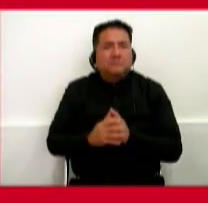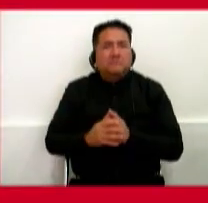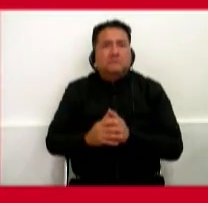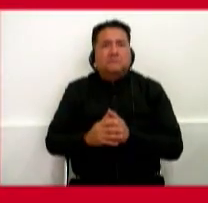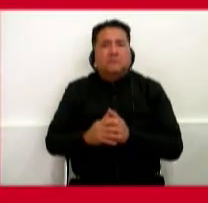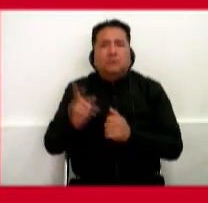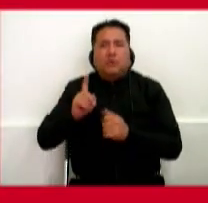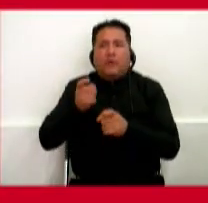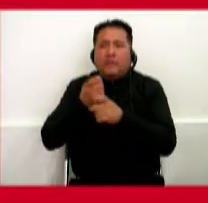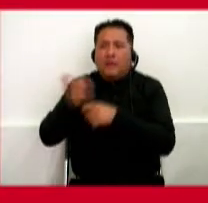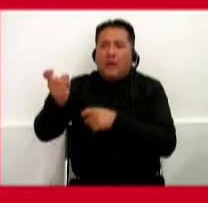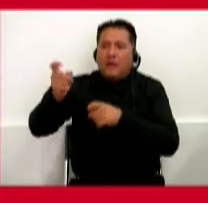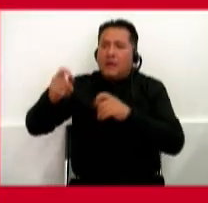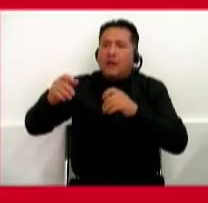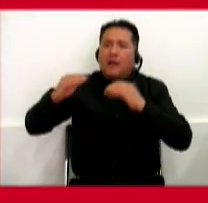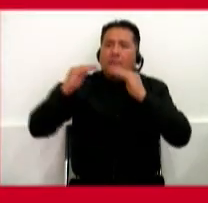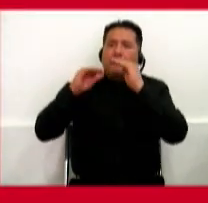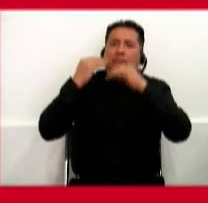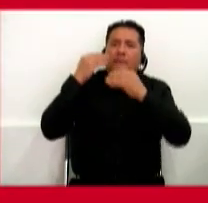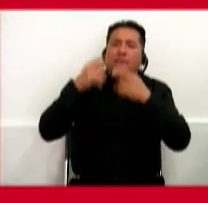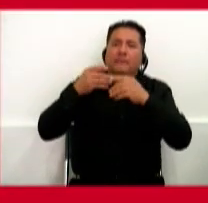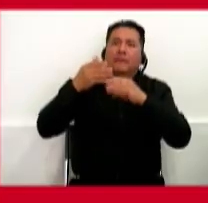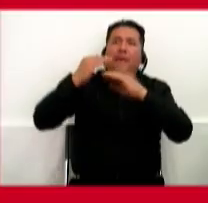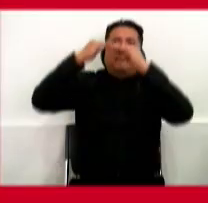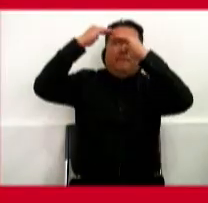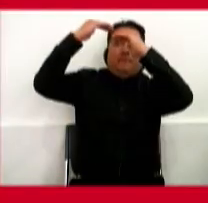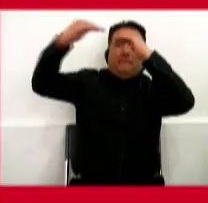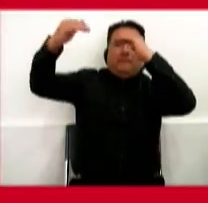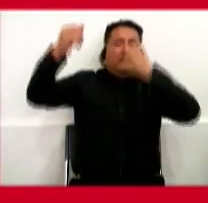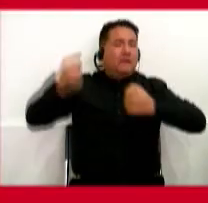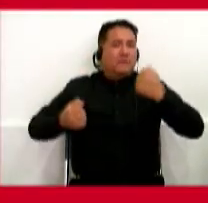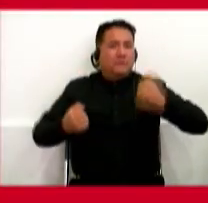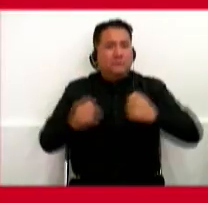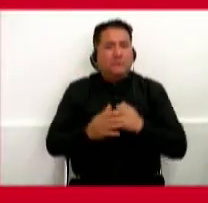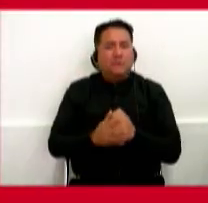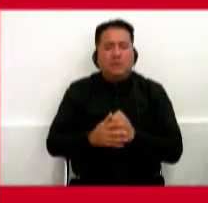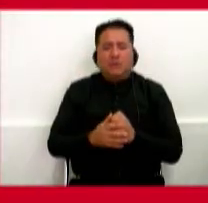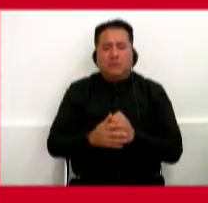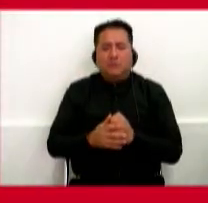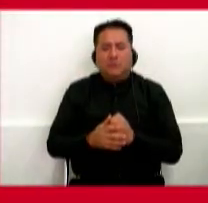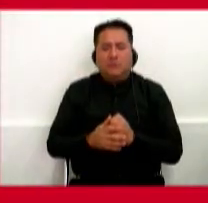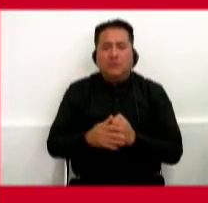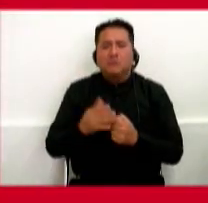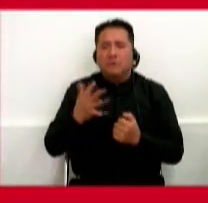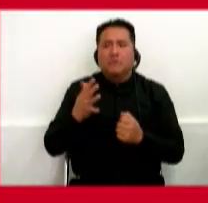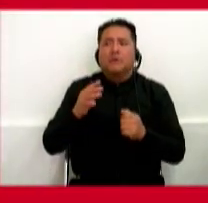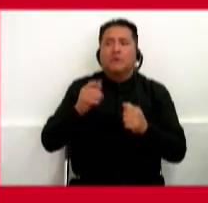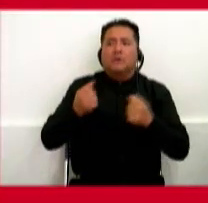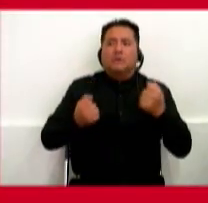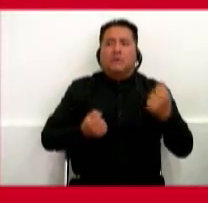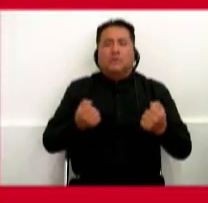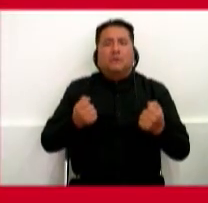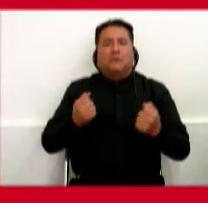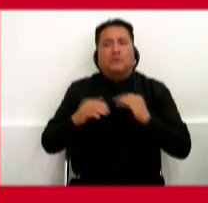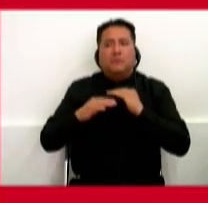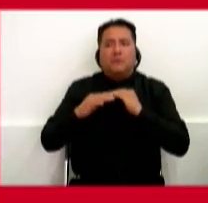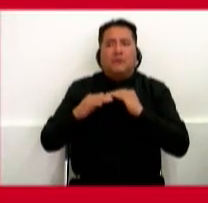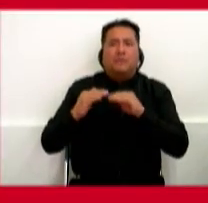la tolva. Y esto nos ha dado impactos de 1000 horas más o menos de aumento de la vida de las tolvas en los